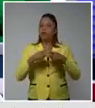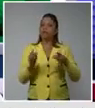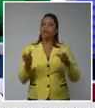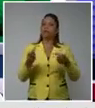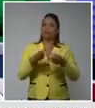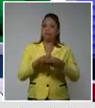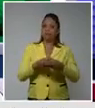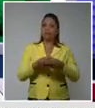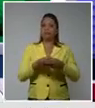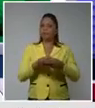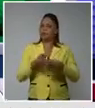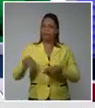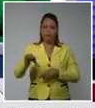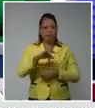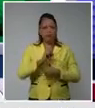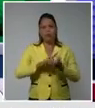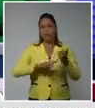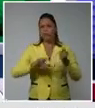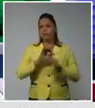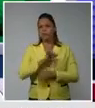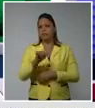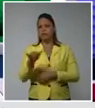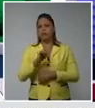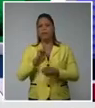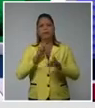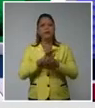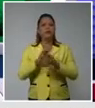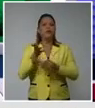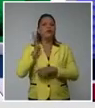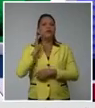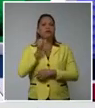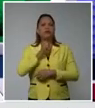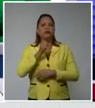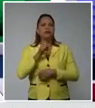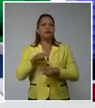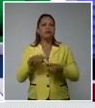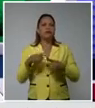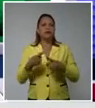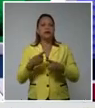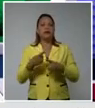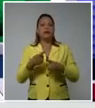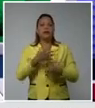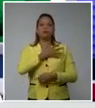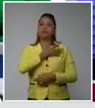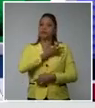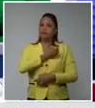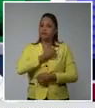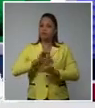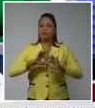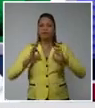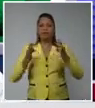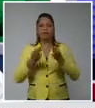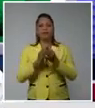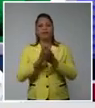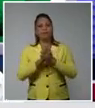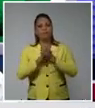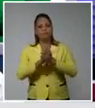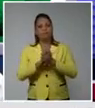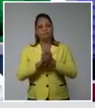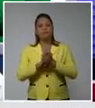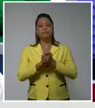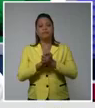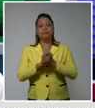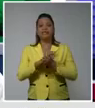territorios. Comenzamos la conferencia dando las condolencias a familiares, amistades y lamentando mucho